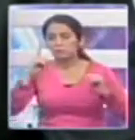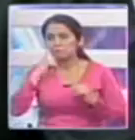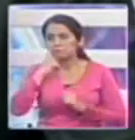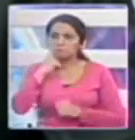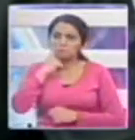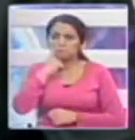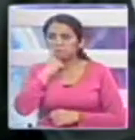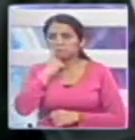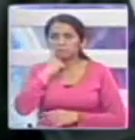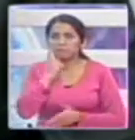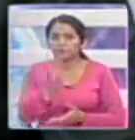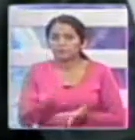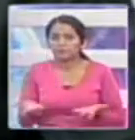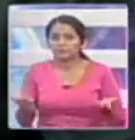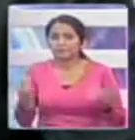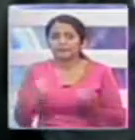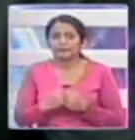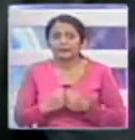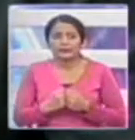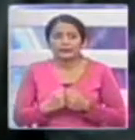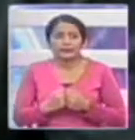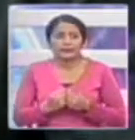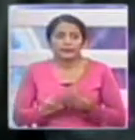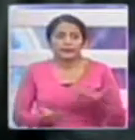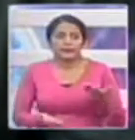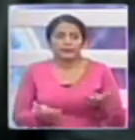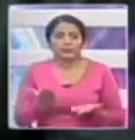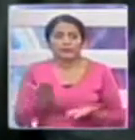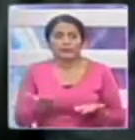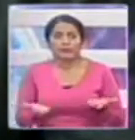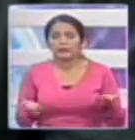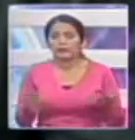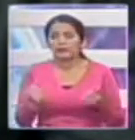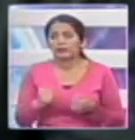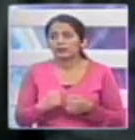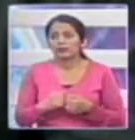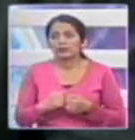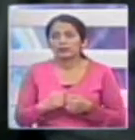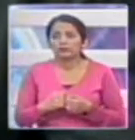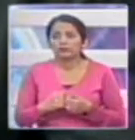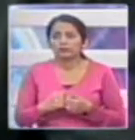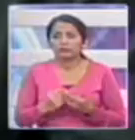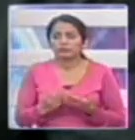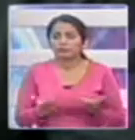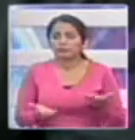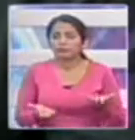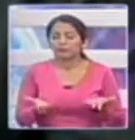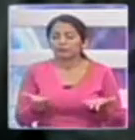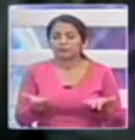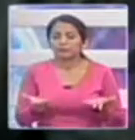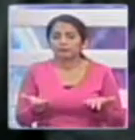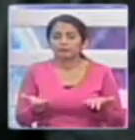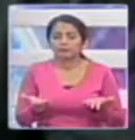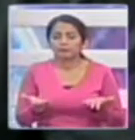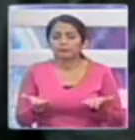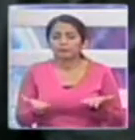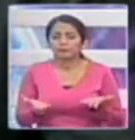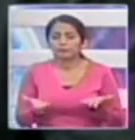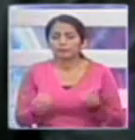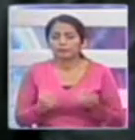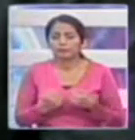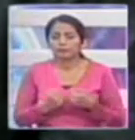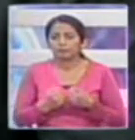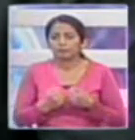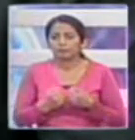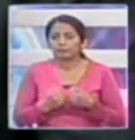que esa brecha en cuanto al valor de o a la variación entre un ejercicio